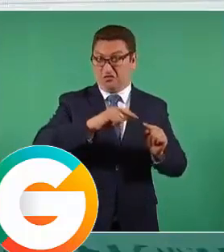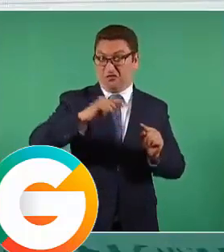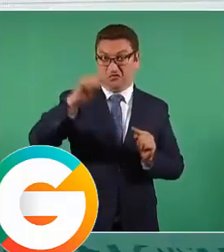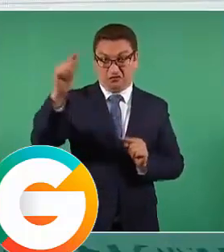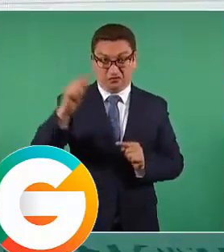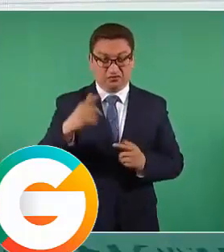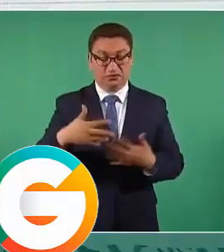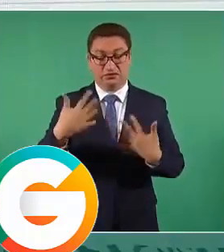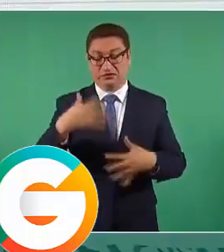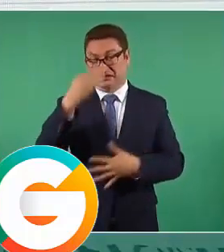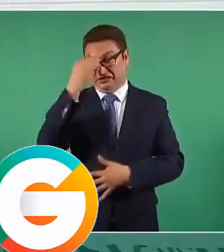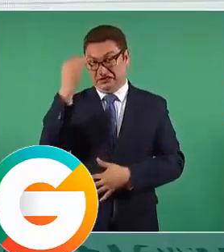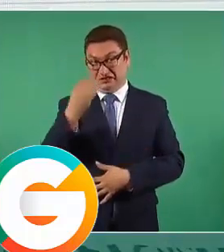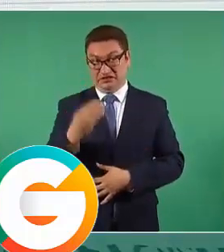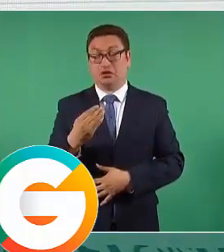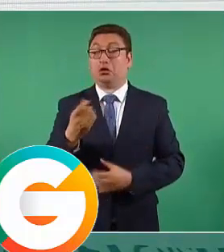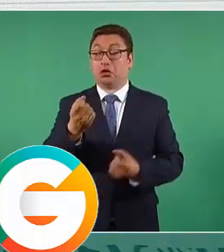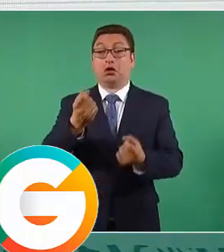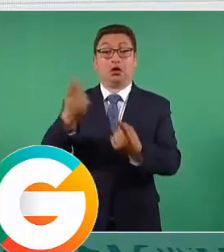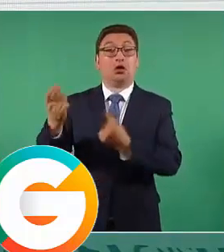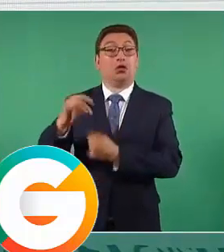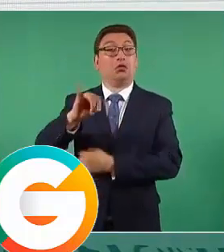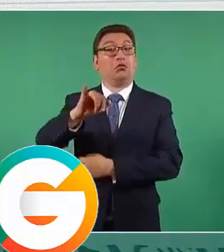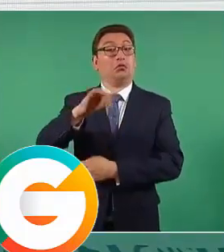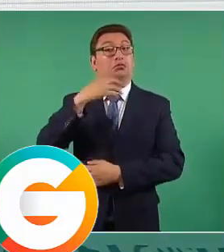Pues algunos, que algunos sí,